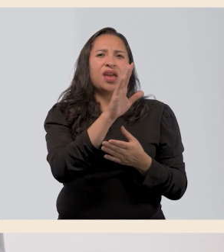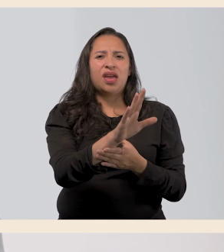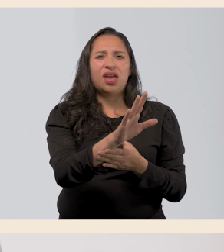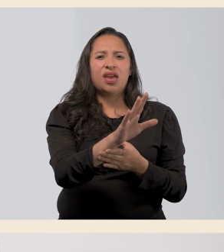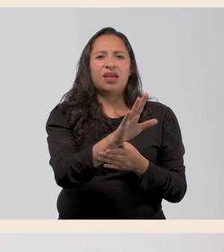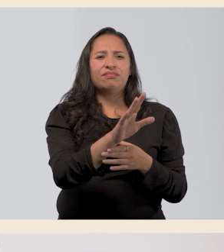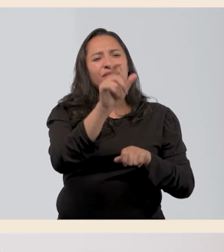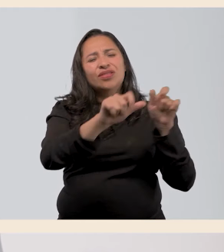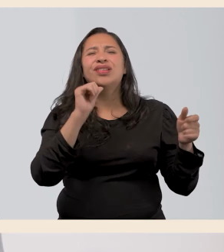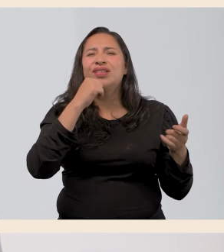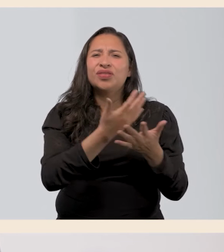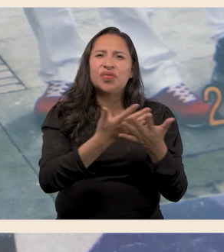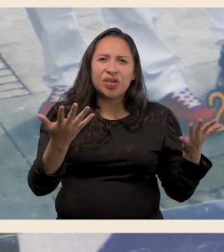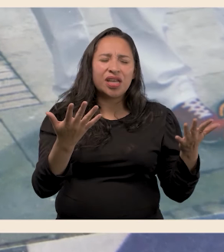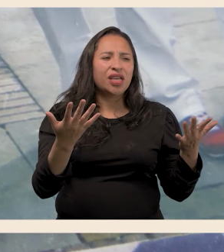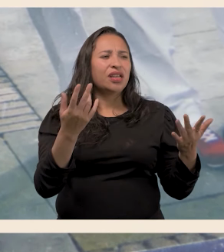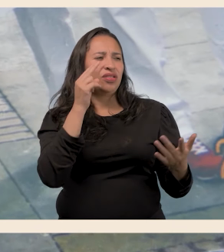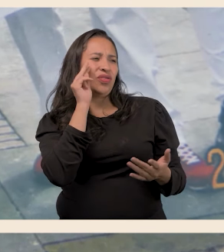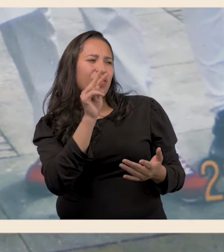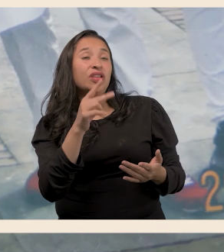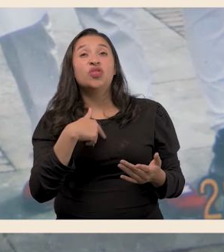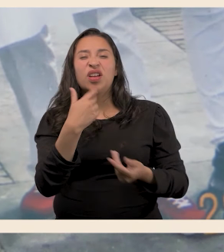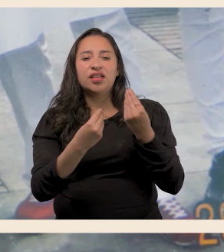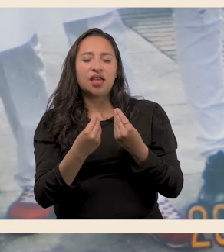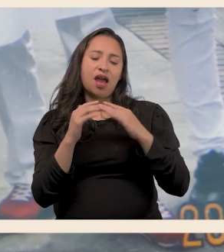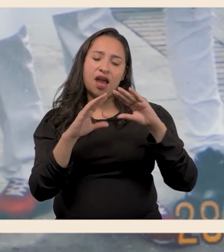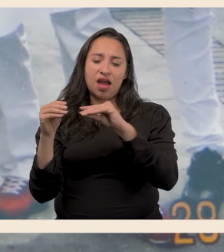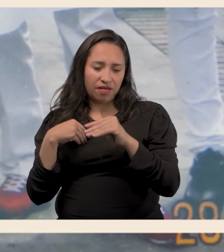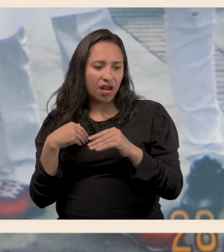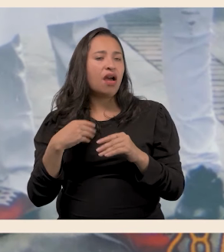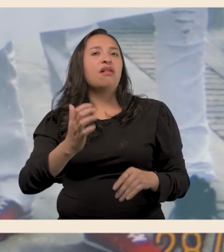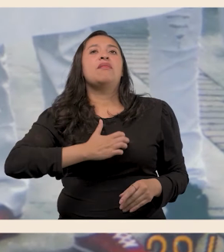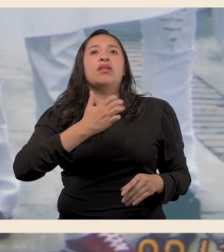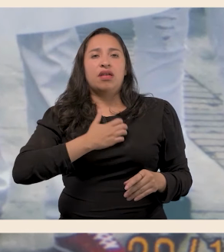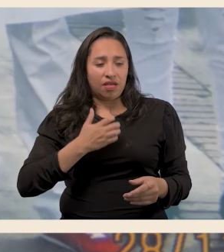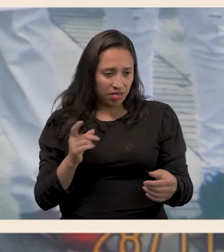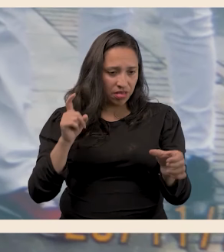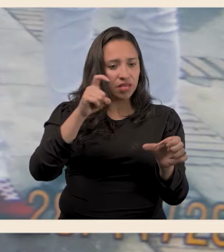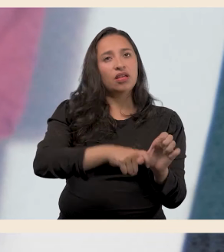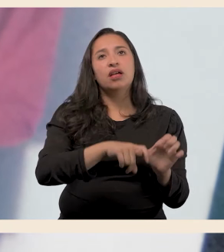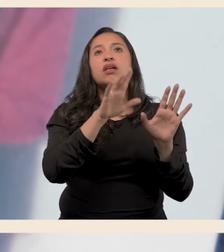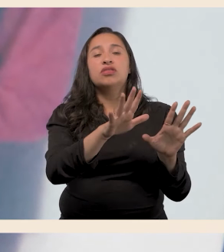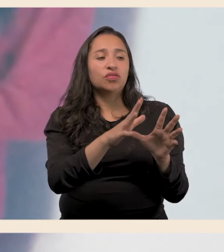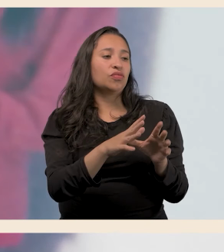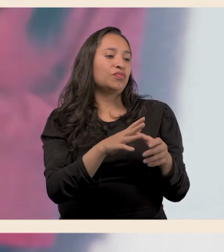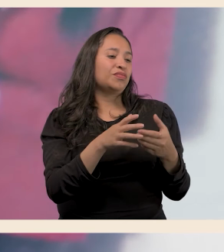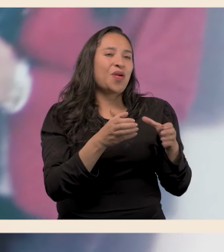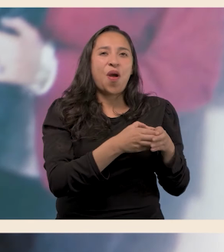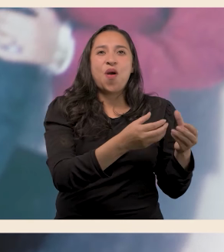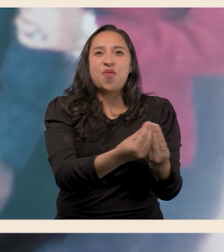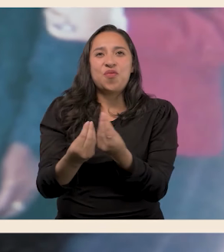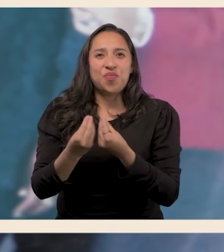trabajar, a luchar, ya iba y hablaba y reclamaba, ¿no? Para el fulano, para la asociación tal y para la asociación